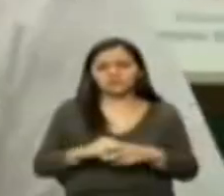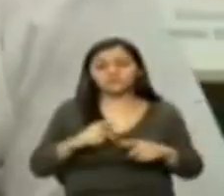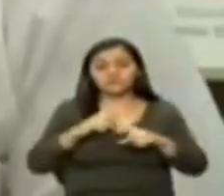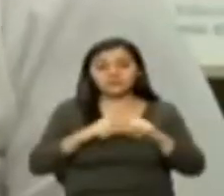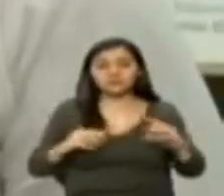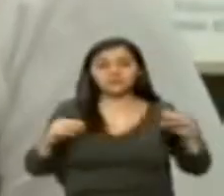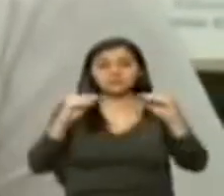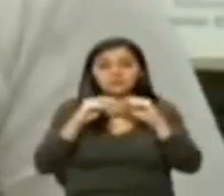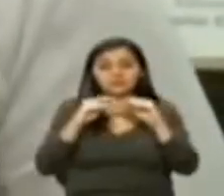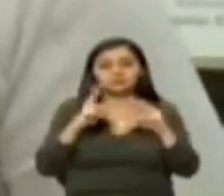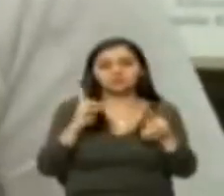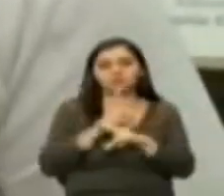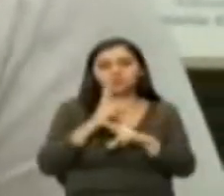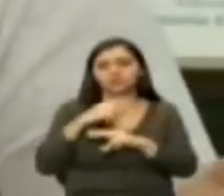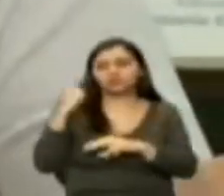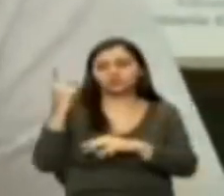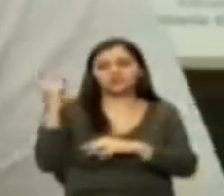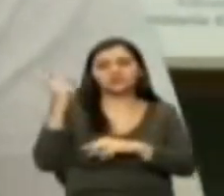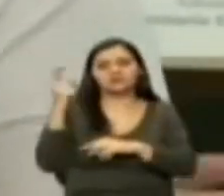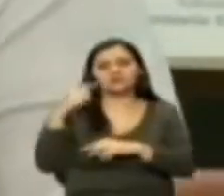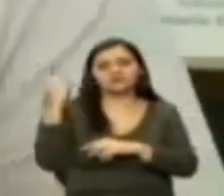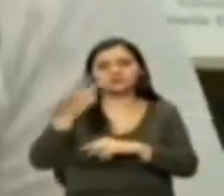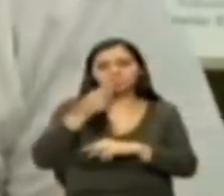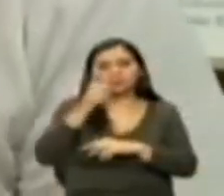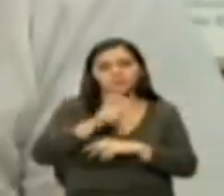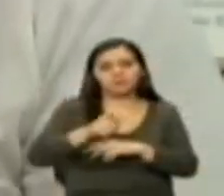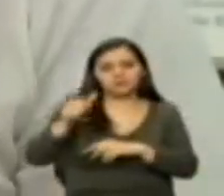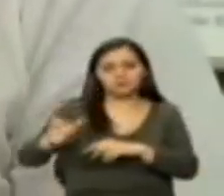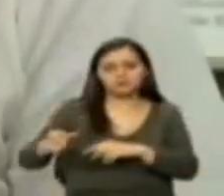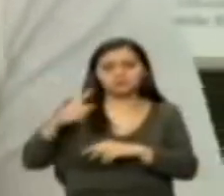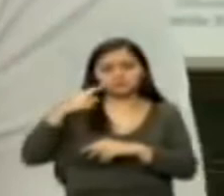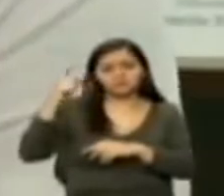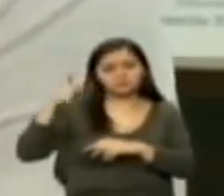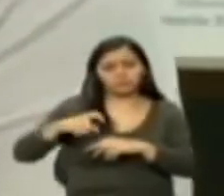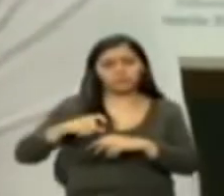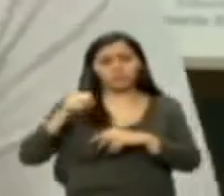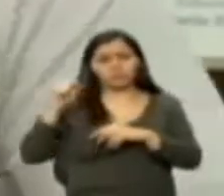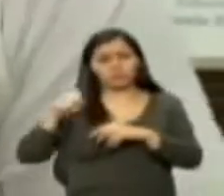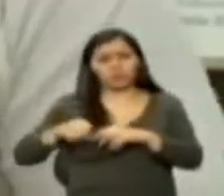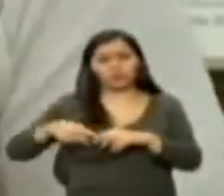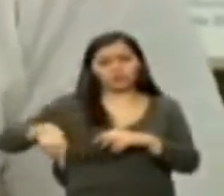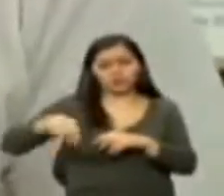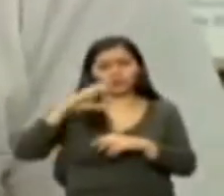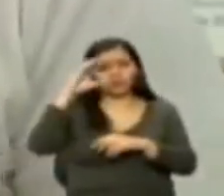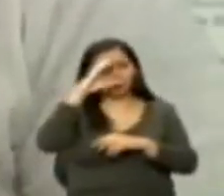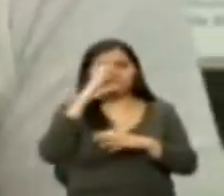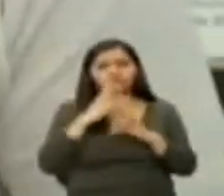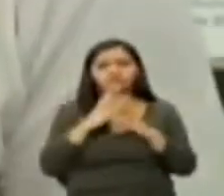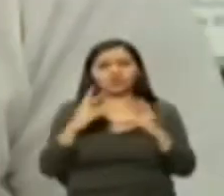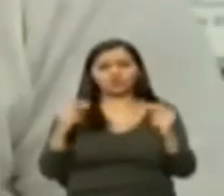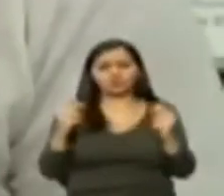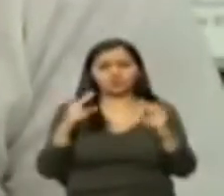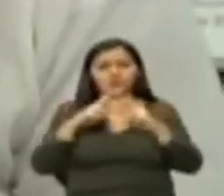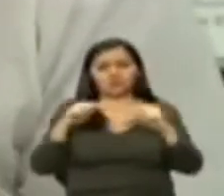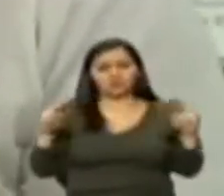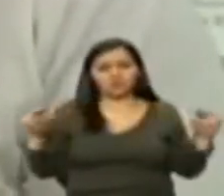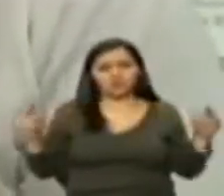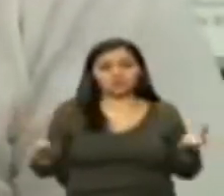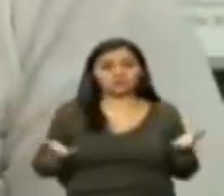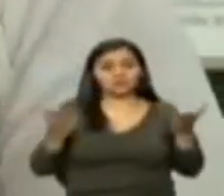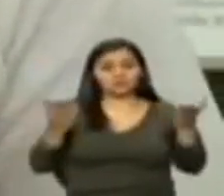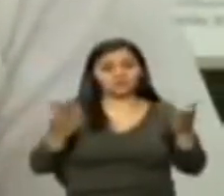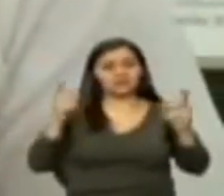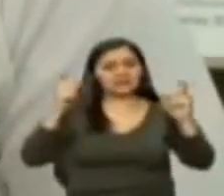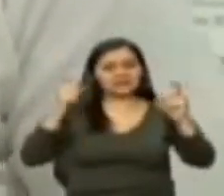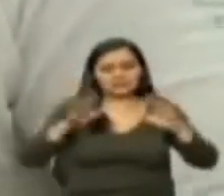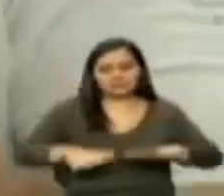esencialmente utilizar políticamente las necesidades de la población. Es claro que se puede y estamos buscando una solución ecológica para satisfacer las necesidades de